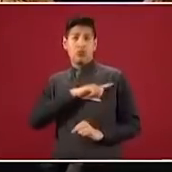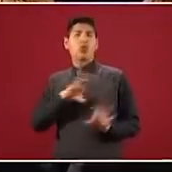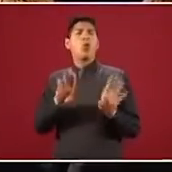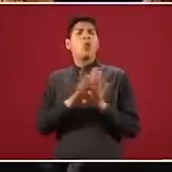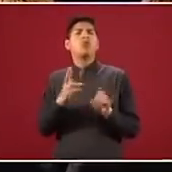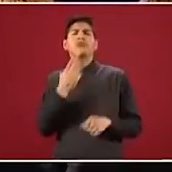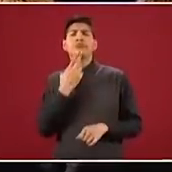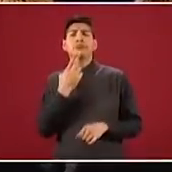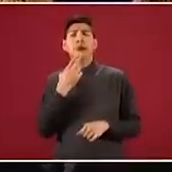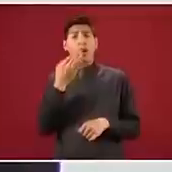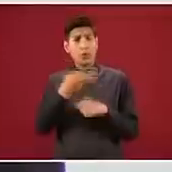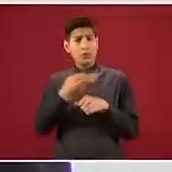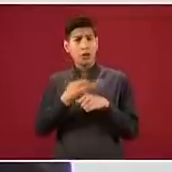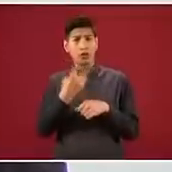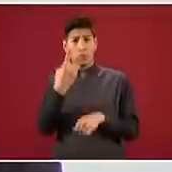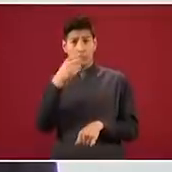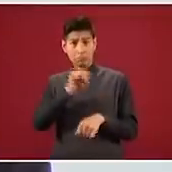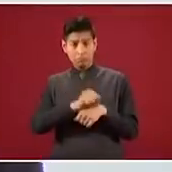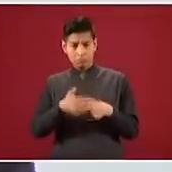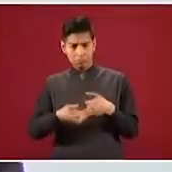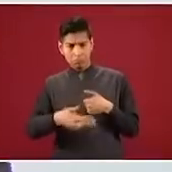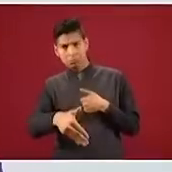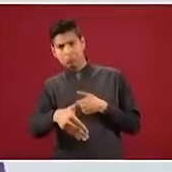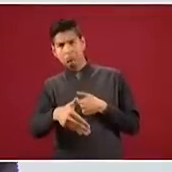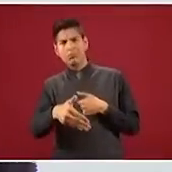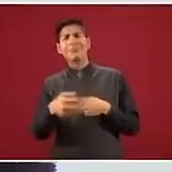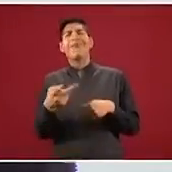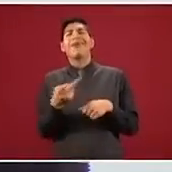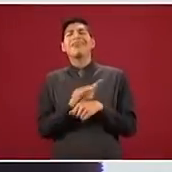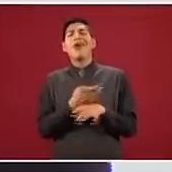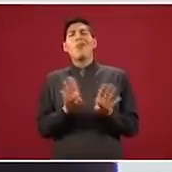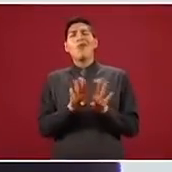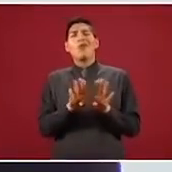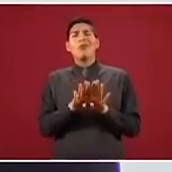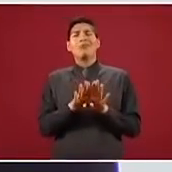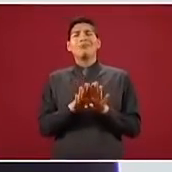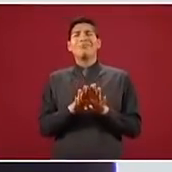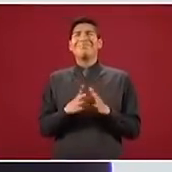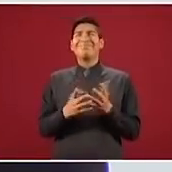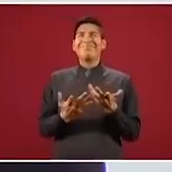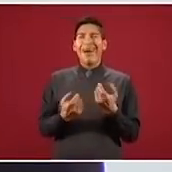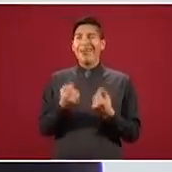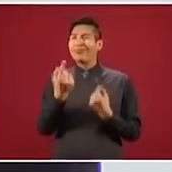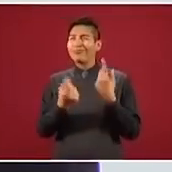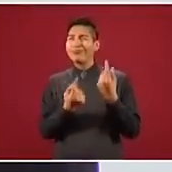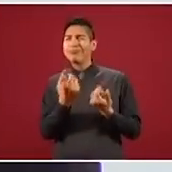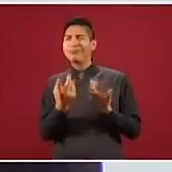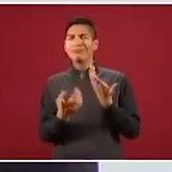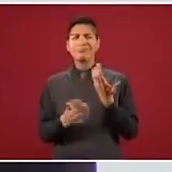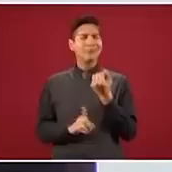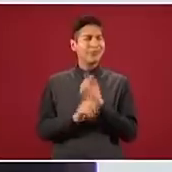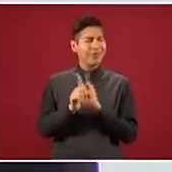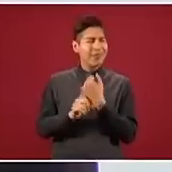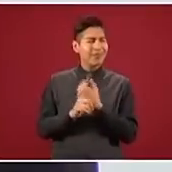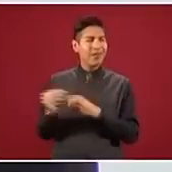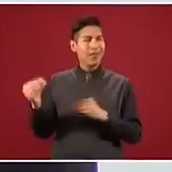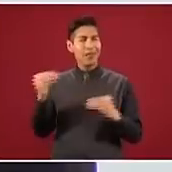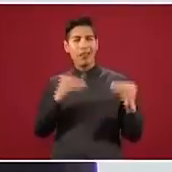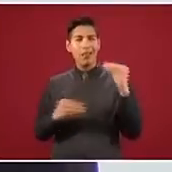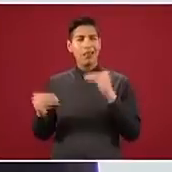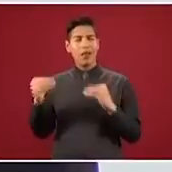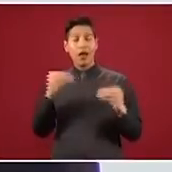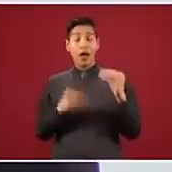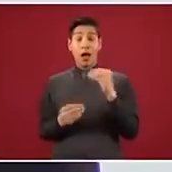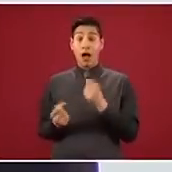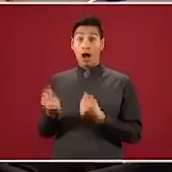2 semanas del año ha habido distintas especulaciones y ha habido sentimientos de angustia